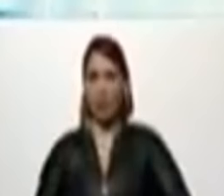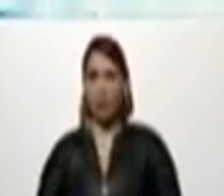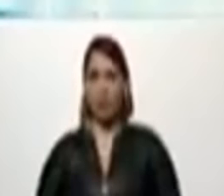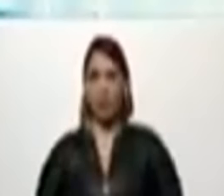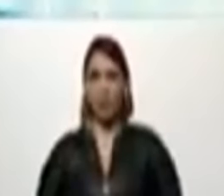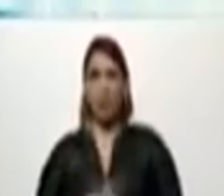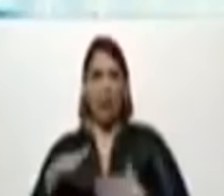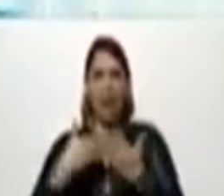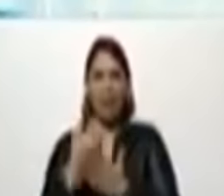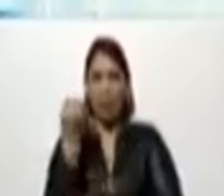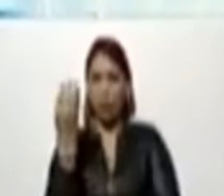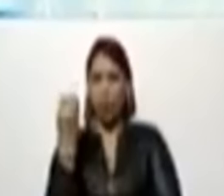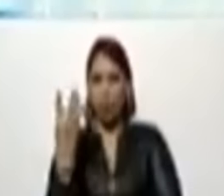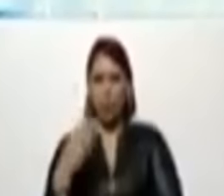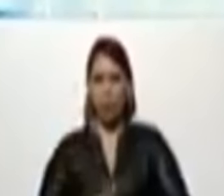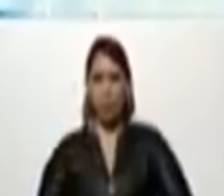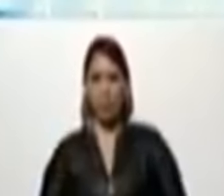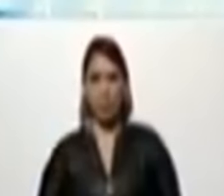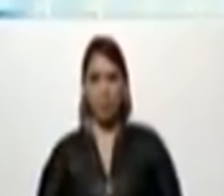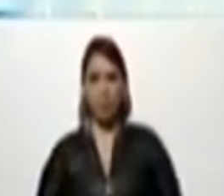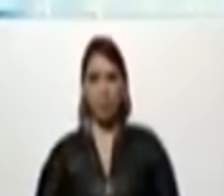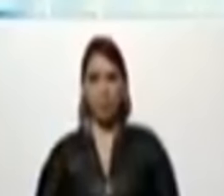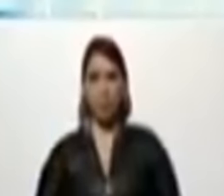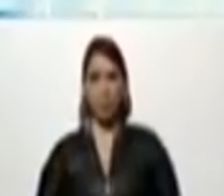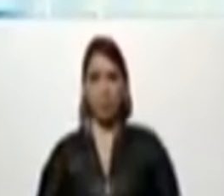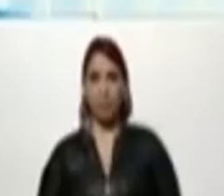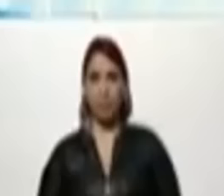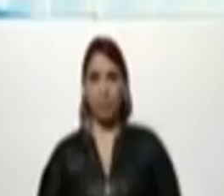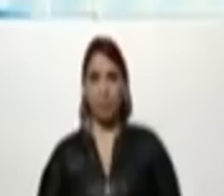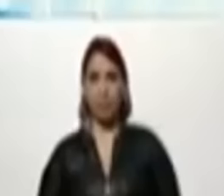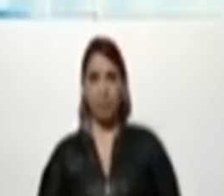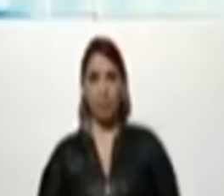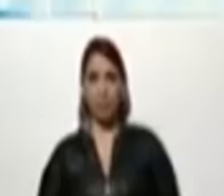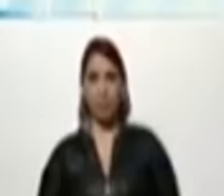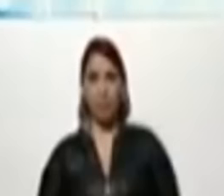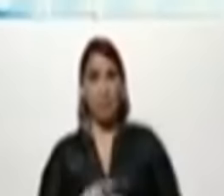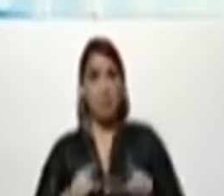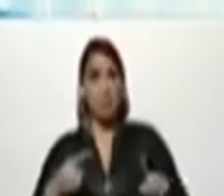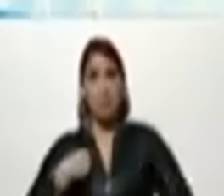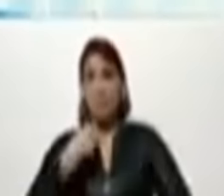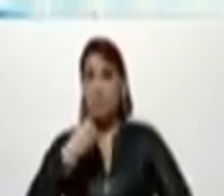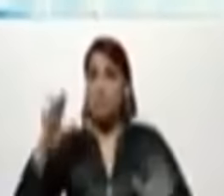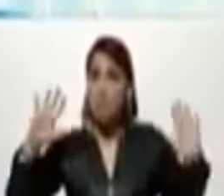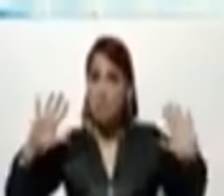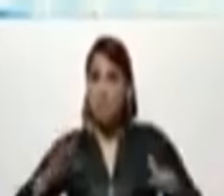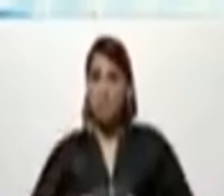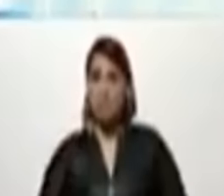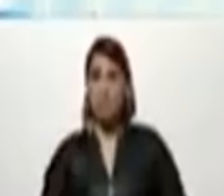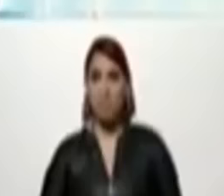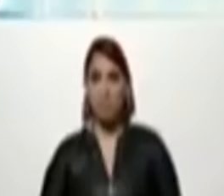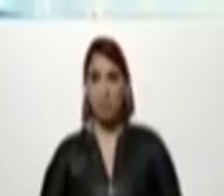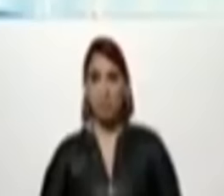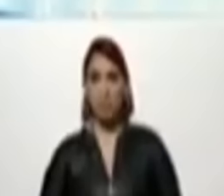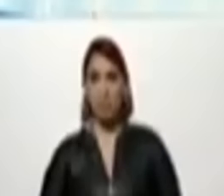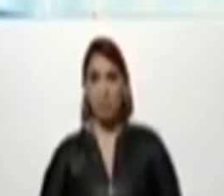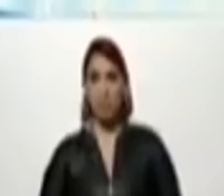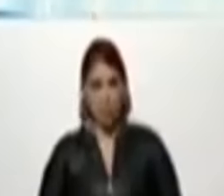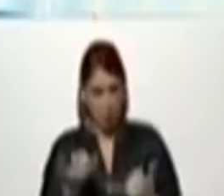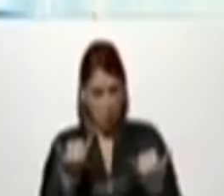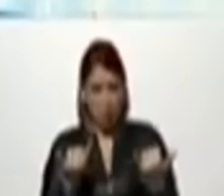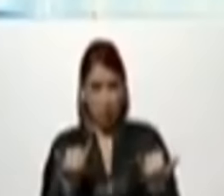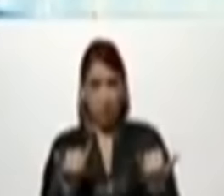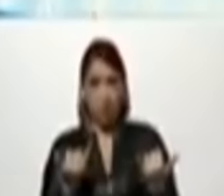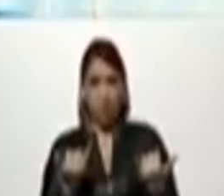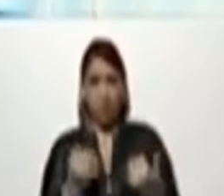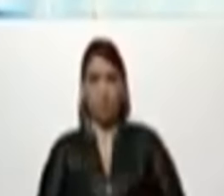Unión Europea en un comunicado que pidió una verificación independiente. La Unión Europea emitió su primer comunicado sobre la cual